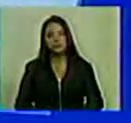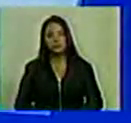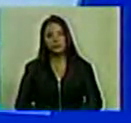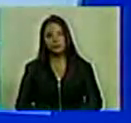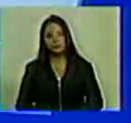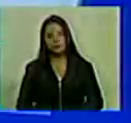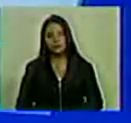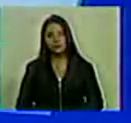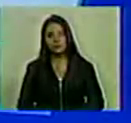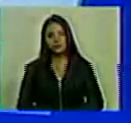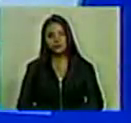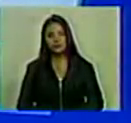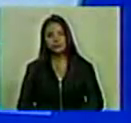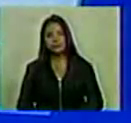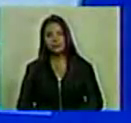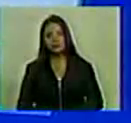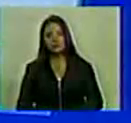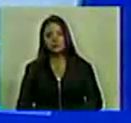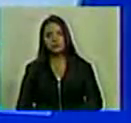47,36%.